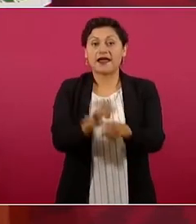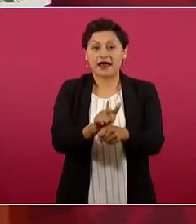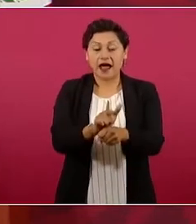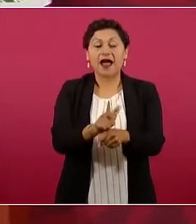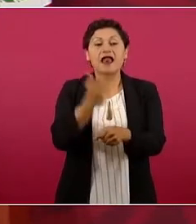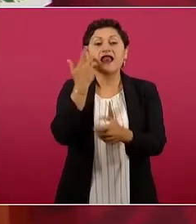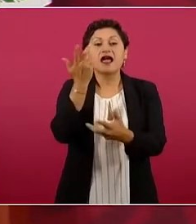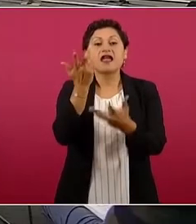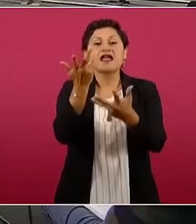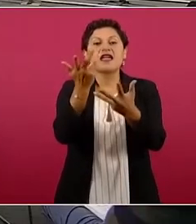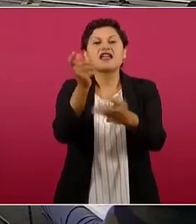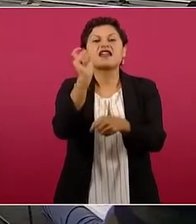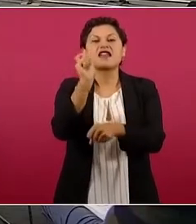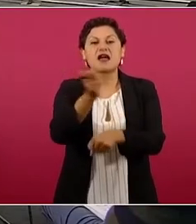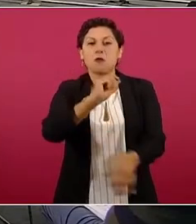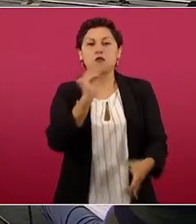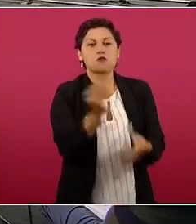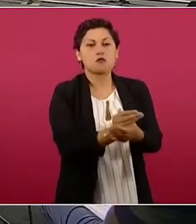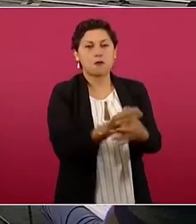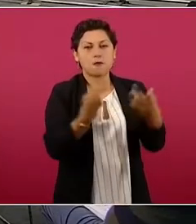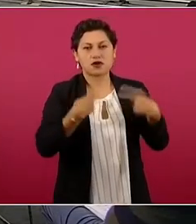al pueblo de México.